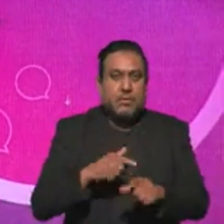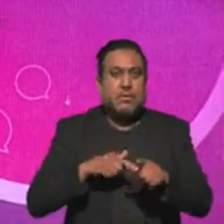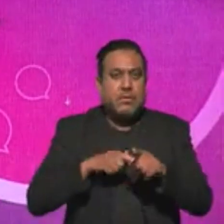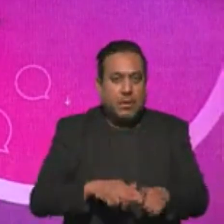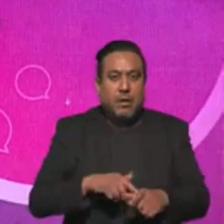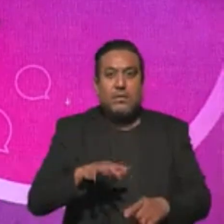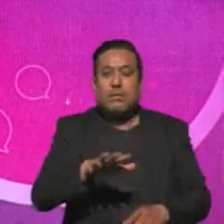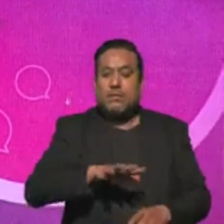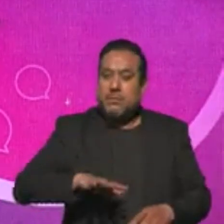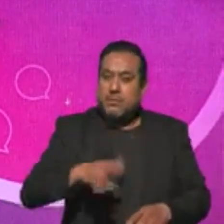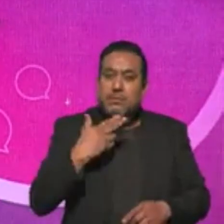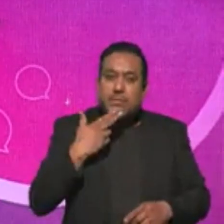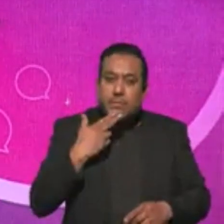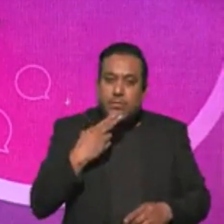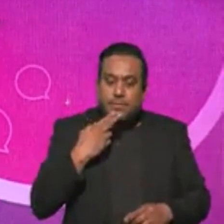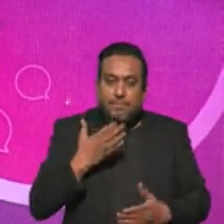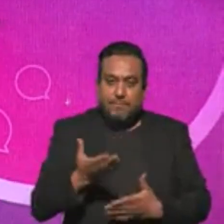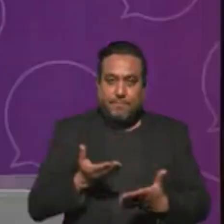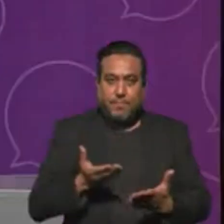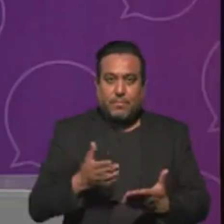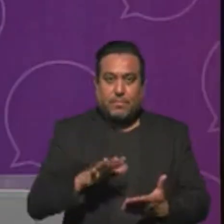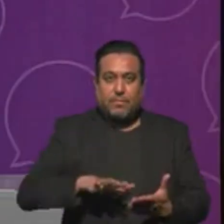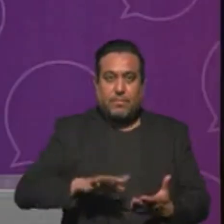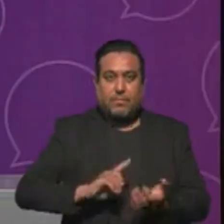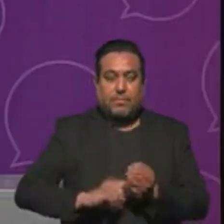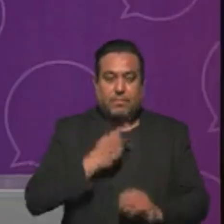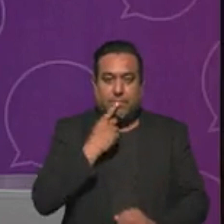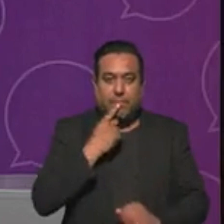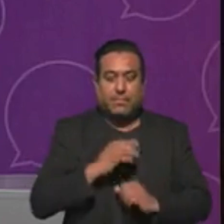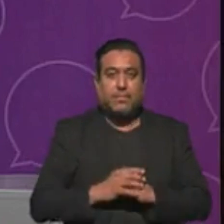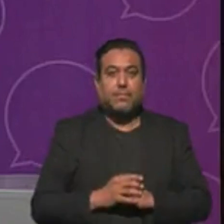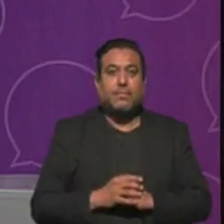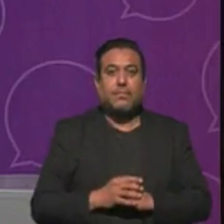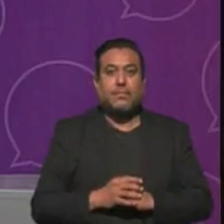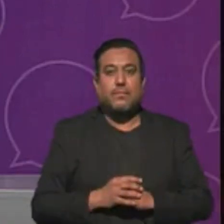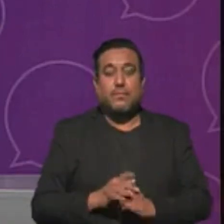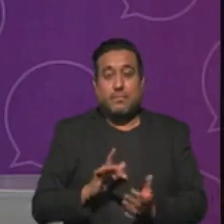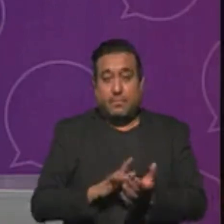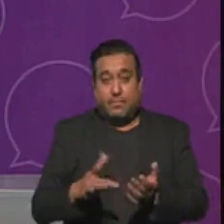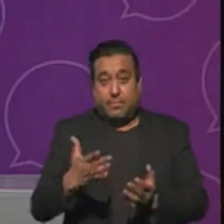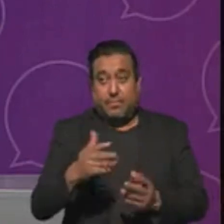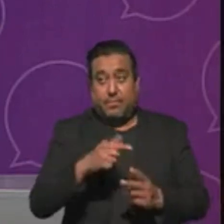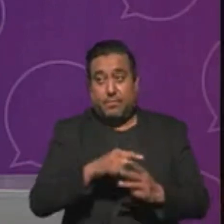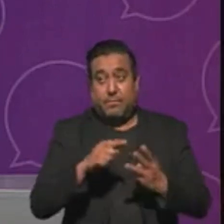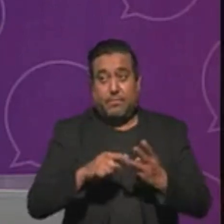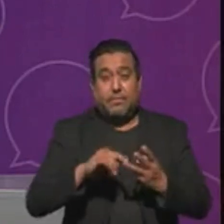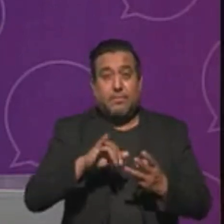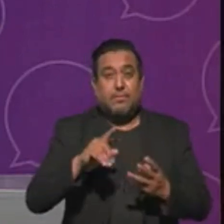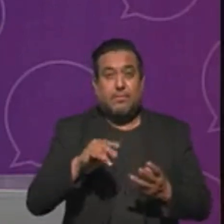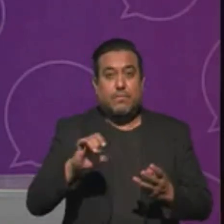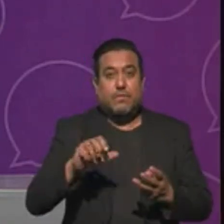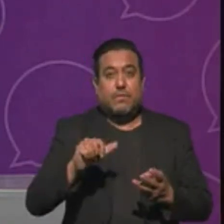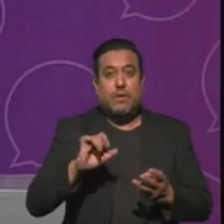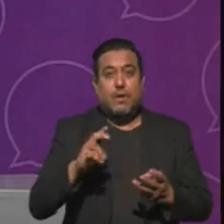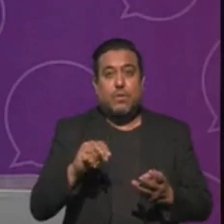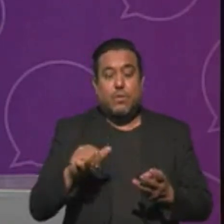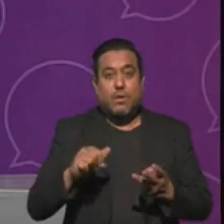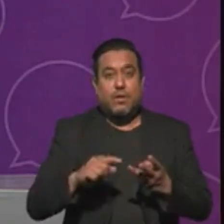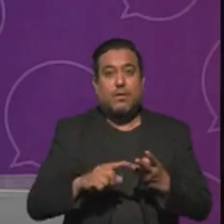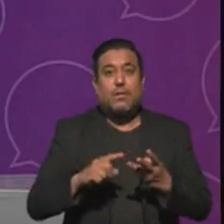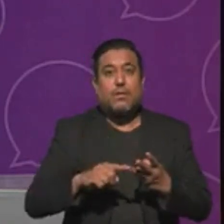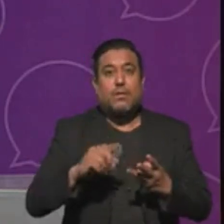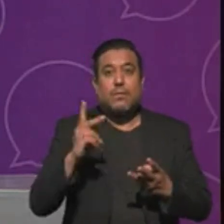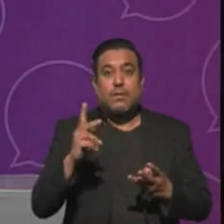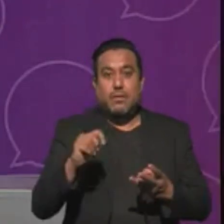a Celaya Muchas gracias candidato vamos ahora con Jorge Alberto Acuña Dávalos del partido del